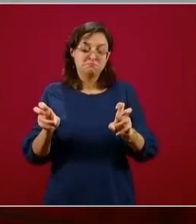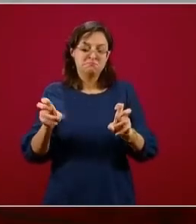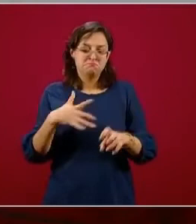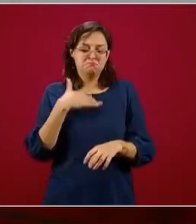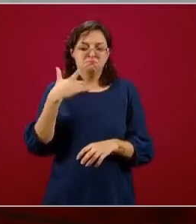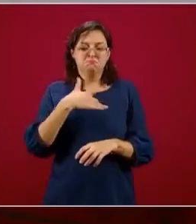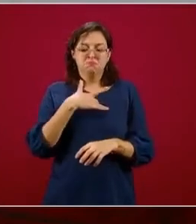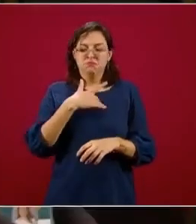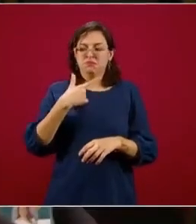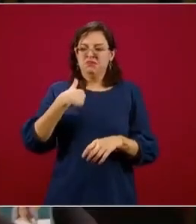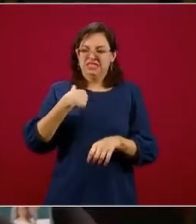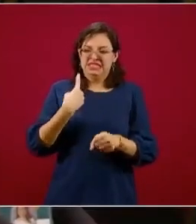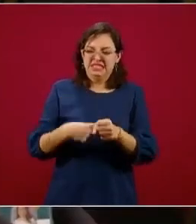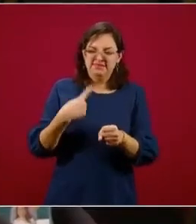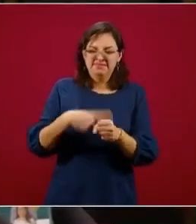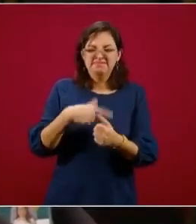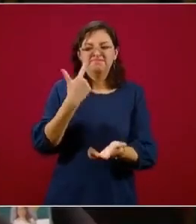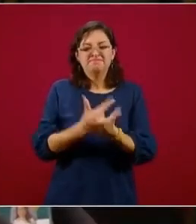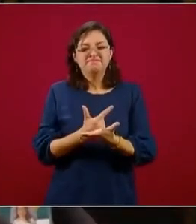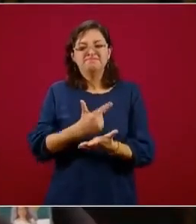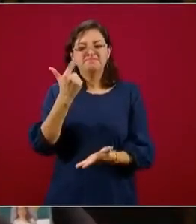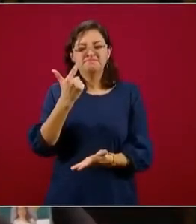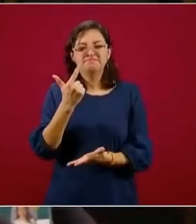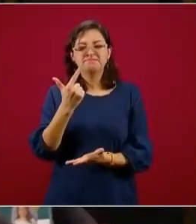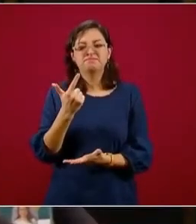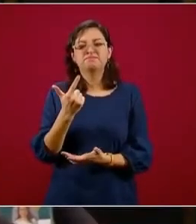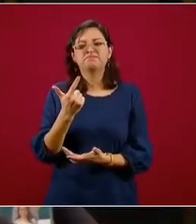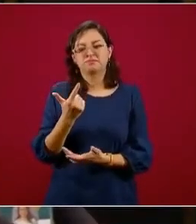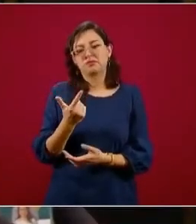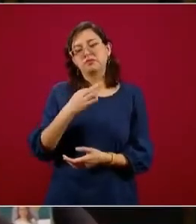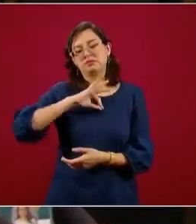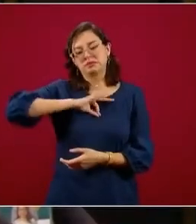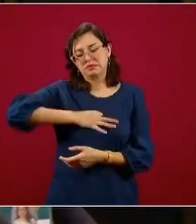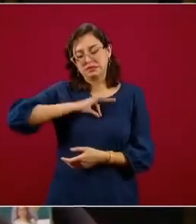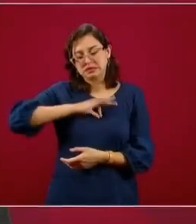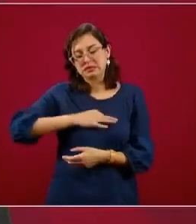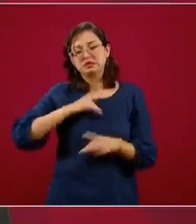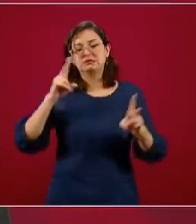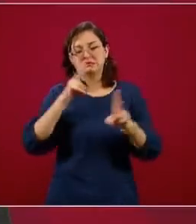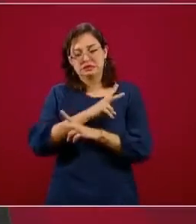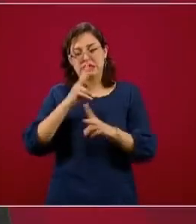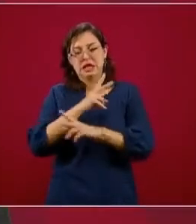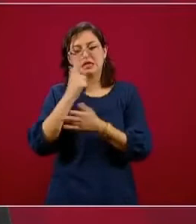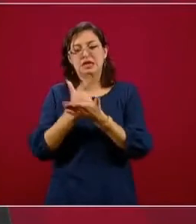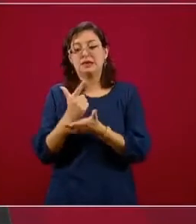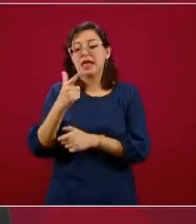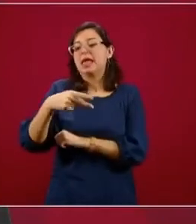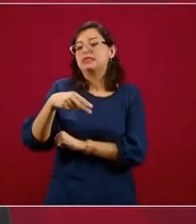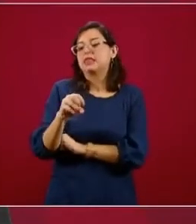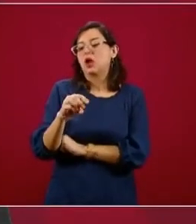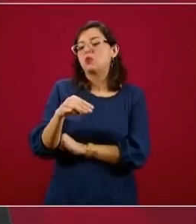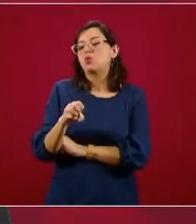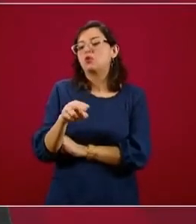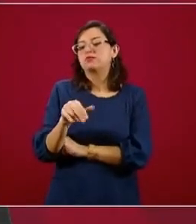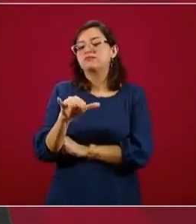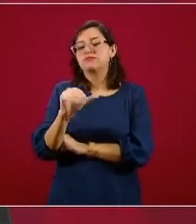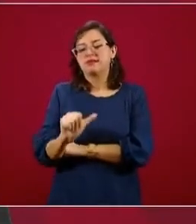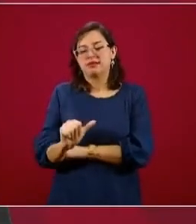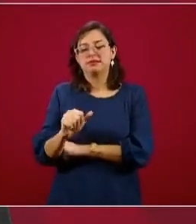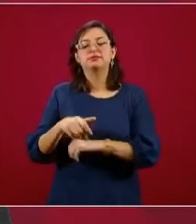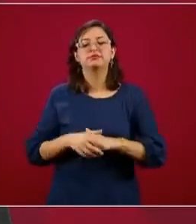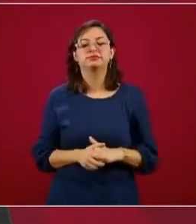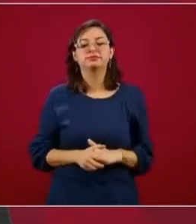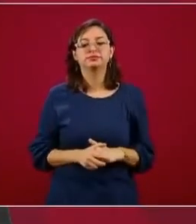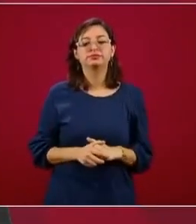síndrome, aún por codificar, que es infección respiratoria aguda grave o neumonías no especificadas concretamente.